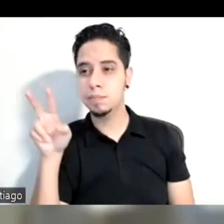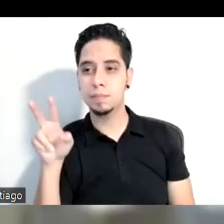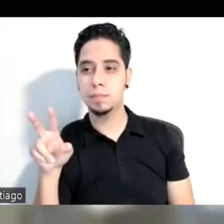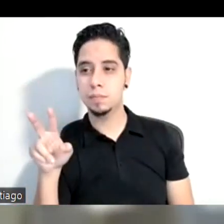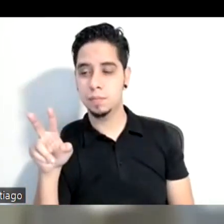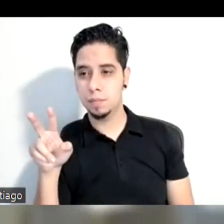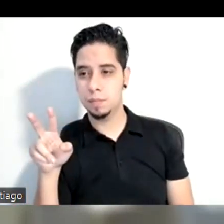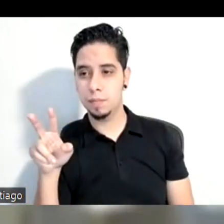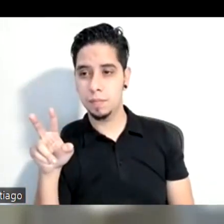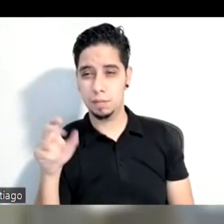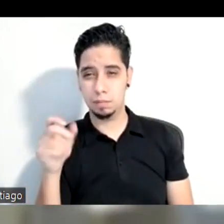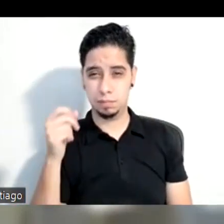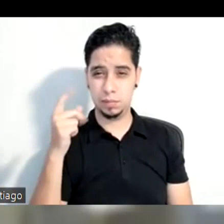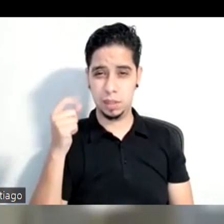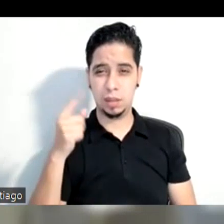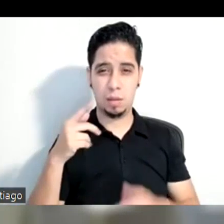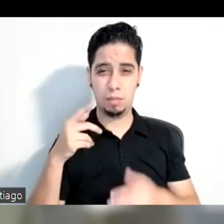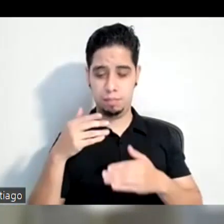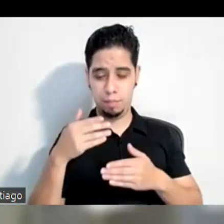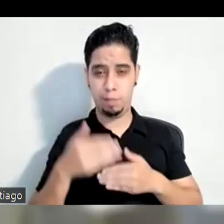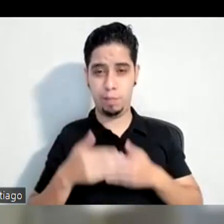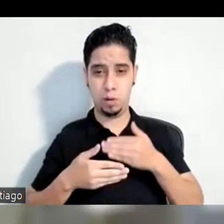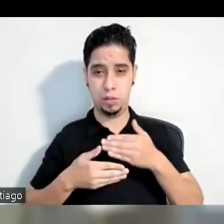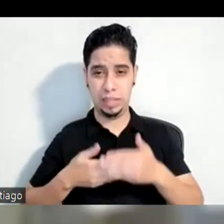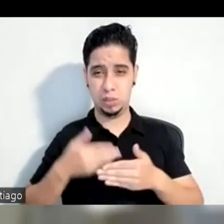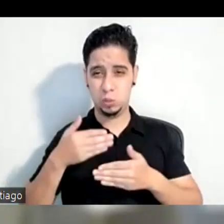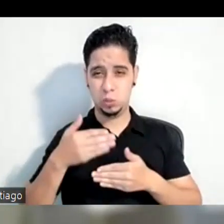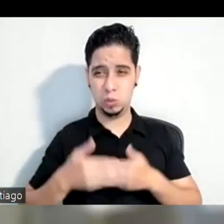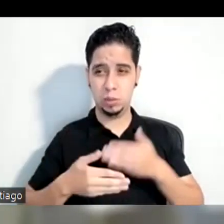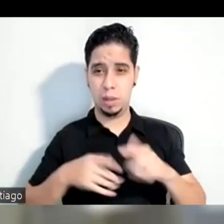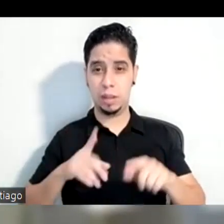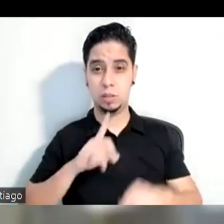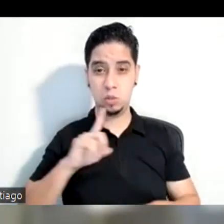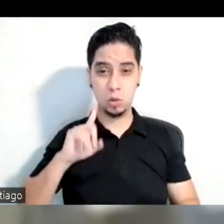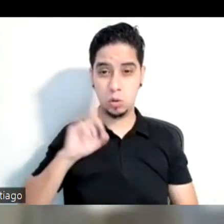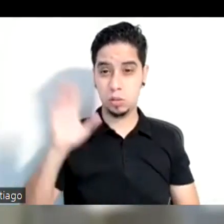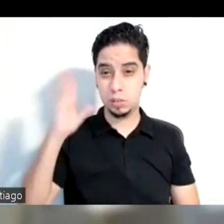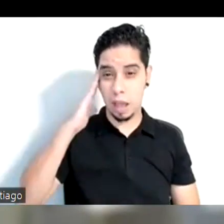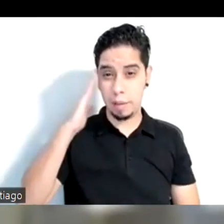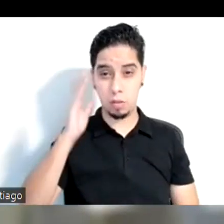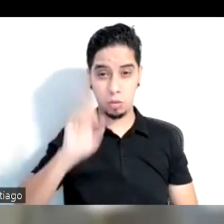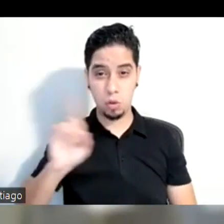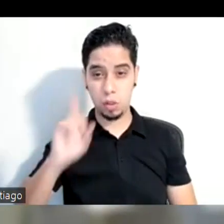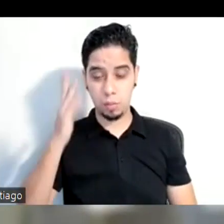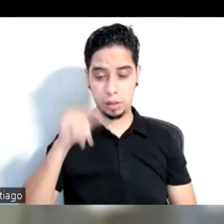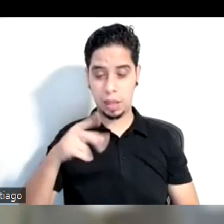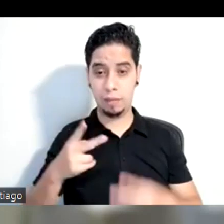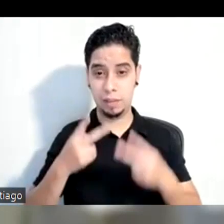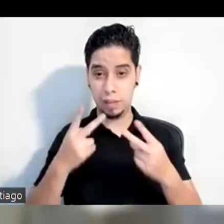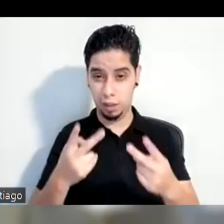vez para... O sea, fue todo un proyecto para poder la persona sola ubicar dónde estaba, porque él estaba de visita, pero